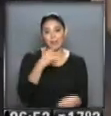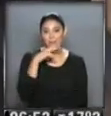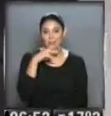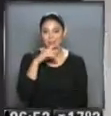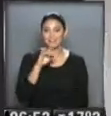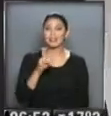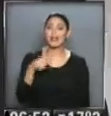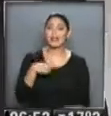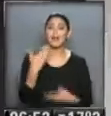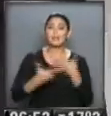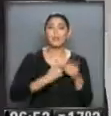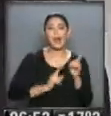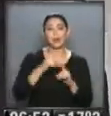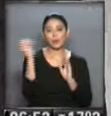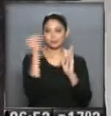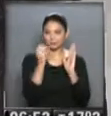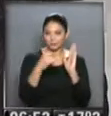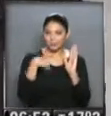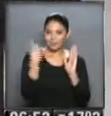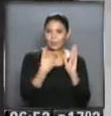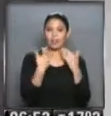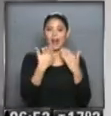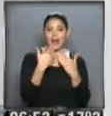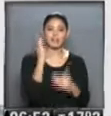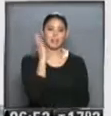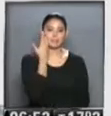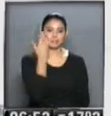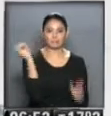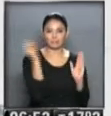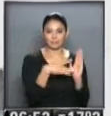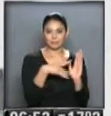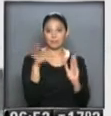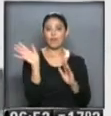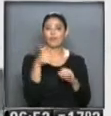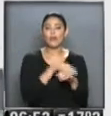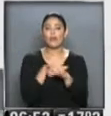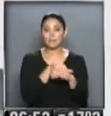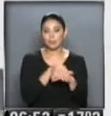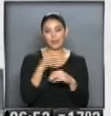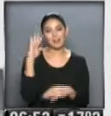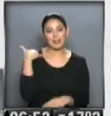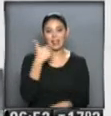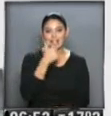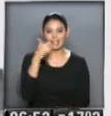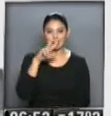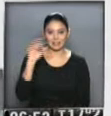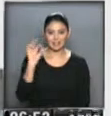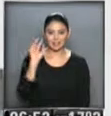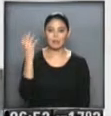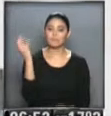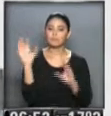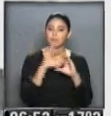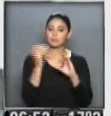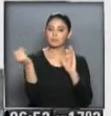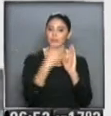Bueno, vamos a compartir, ¿te parece? Algunos mensajes que estamos recibiendo a través de las redes sociales. Los amigos de Nadia 630 que se comunican. Ah, vamos a ver.